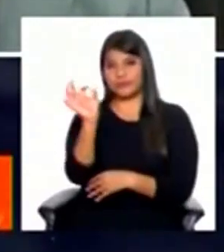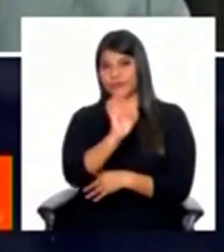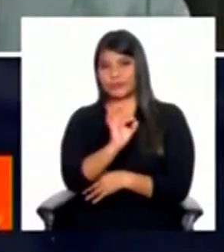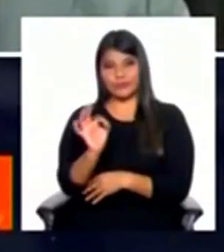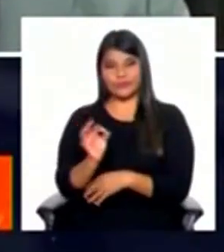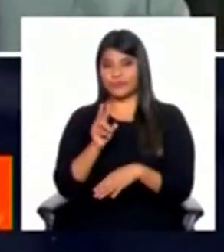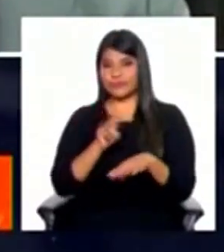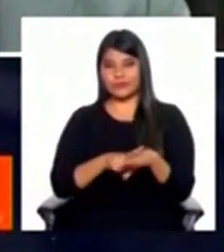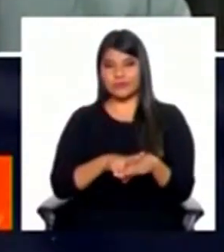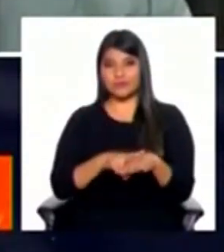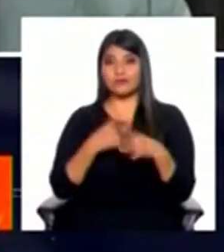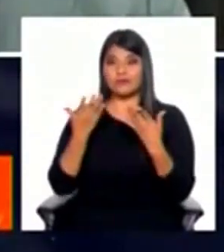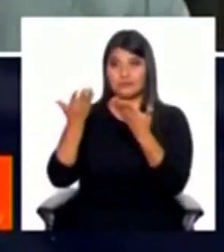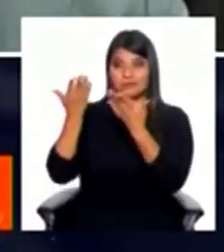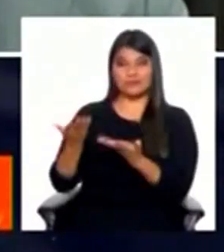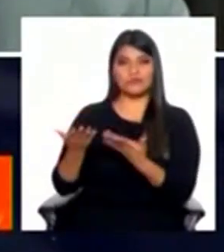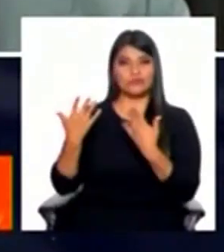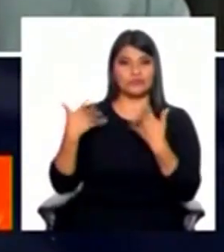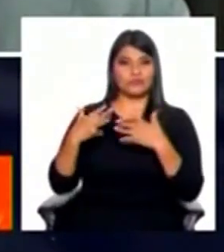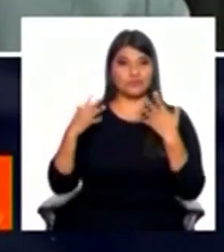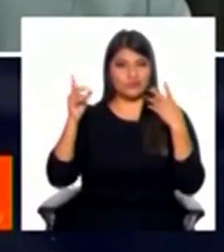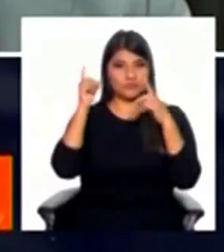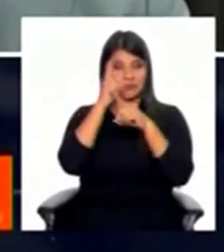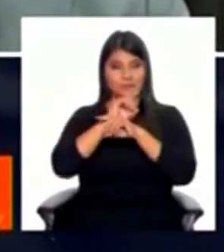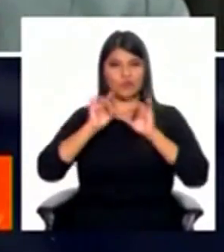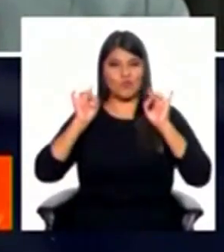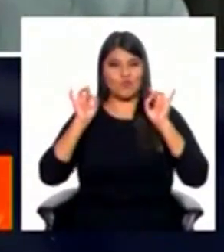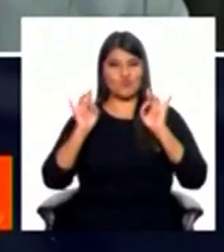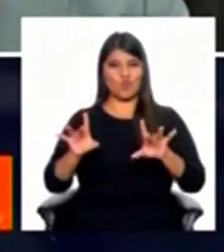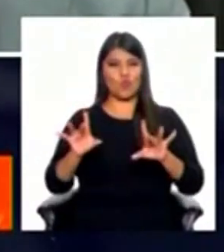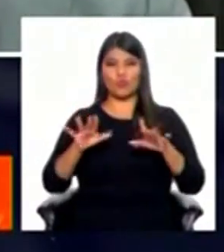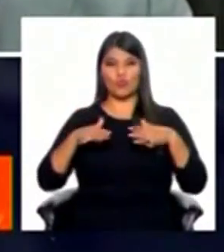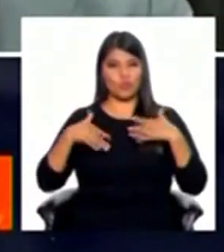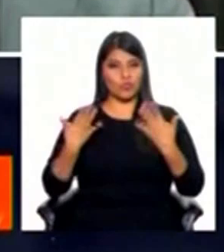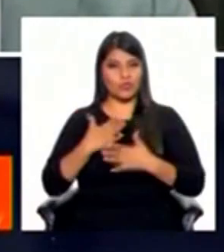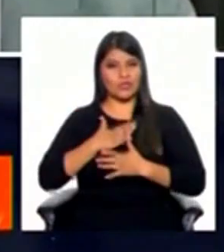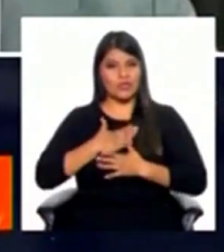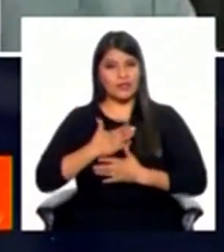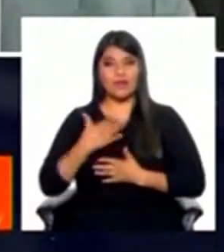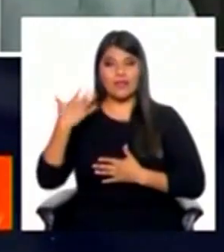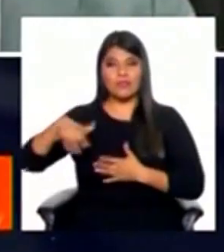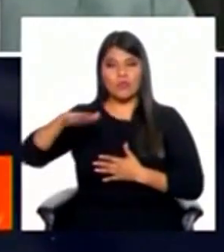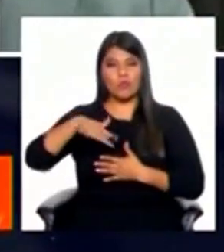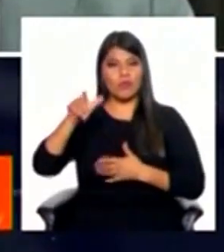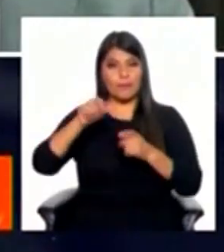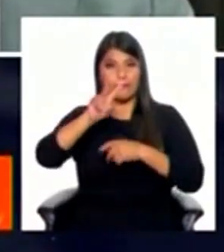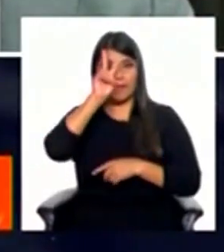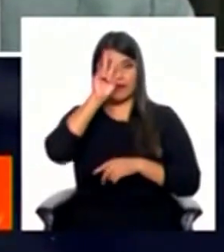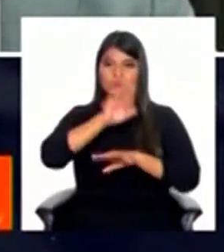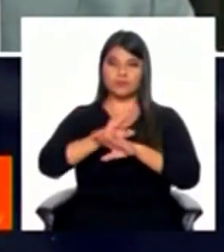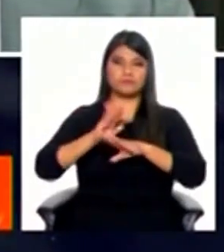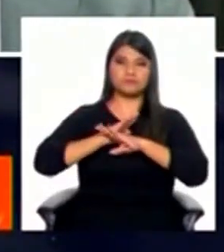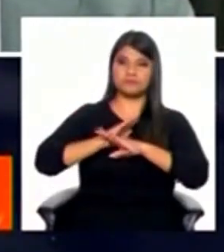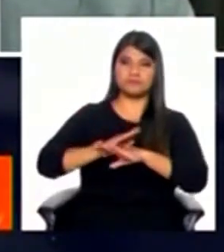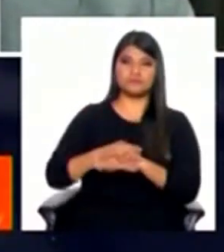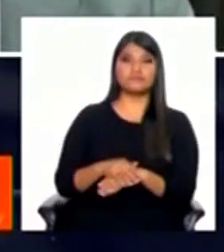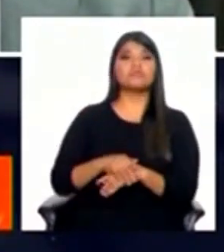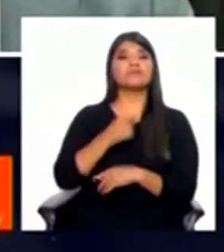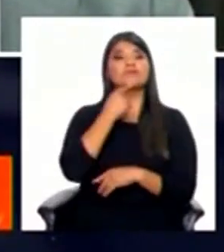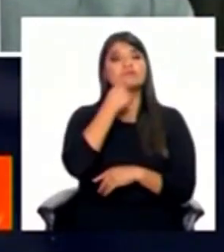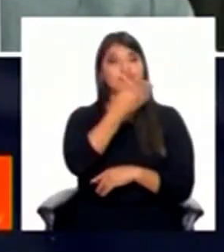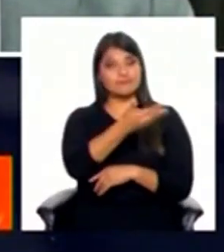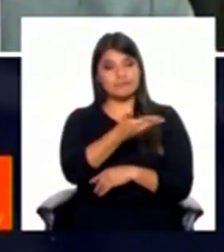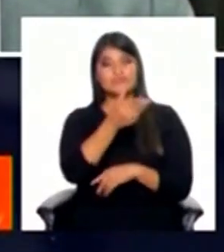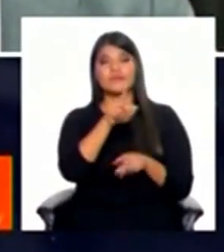normalicemos estos hechos. Son indignantes. No podemos permitirlo como Estado, como sociedad, ni como peruanos. Ni como ciudadanos de bien,